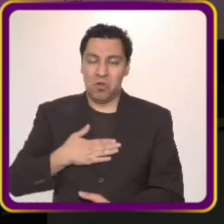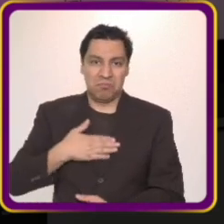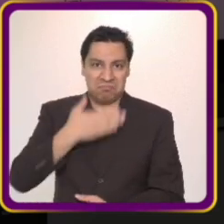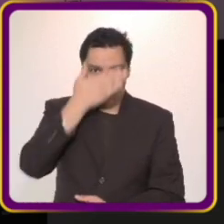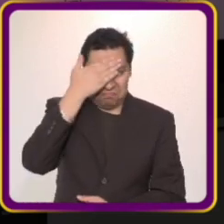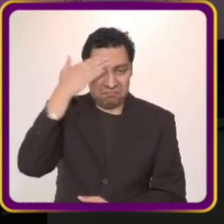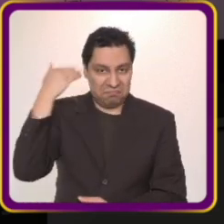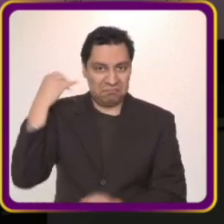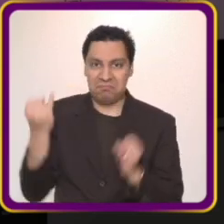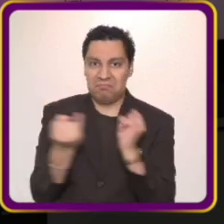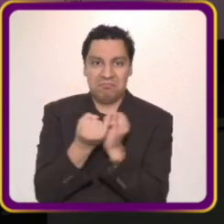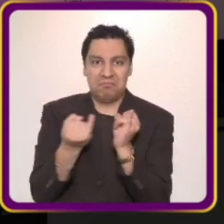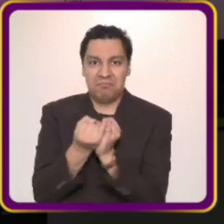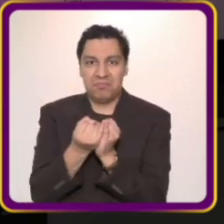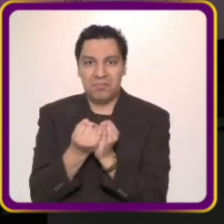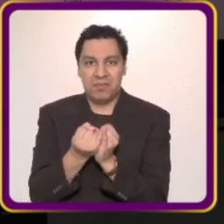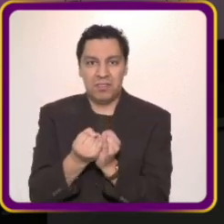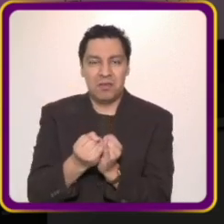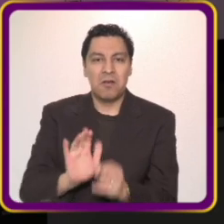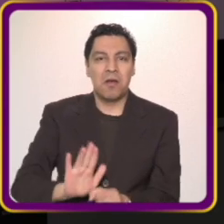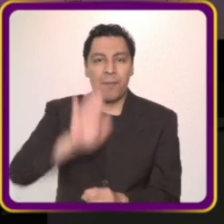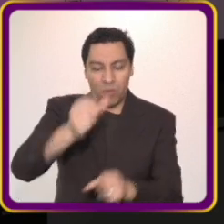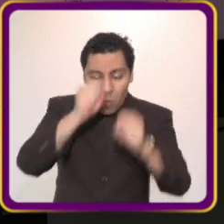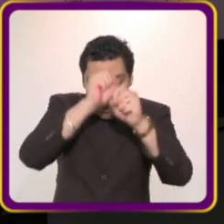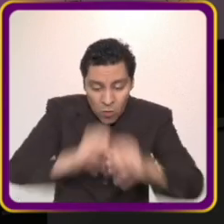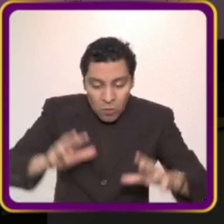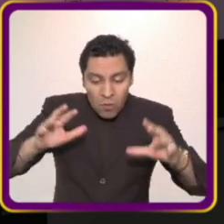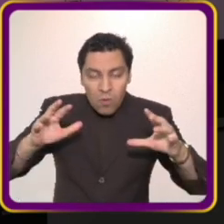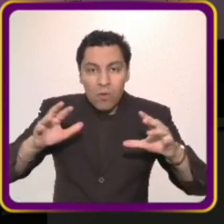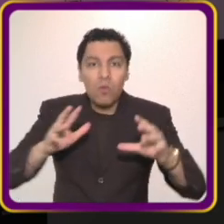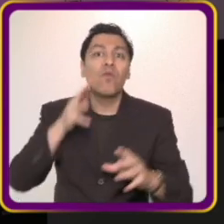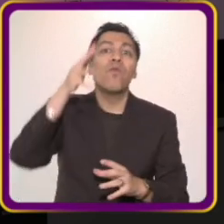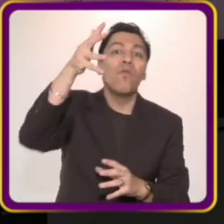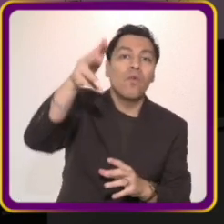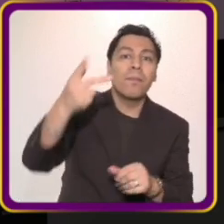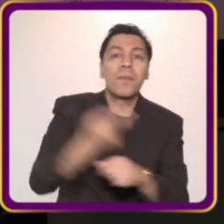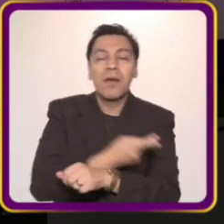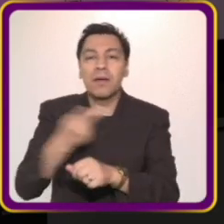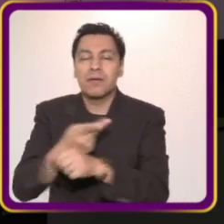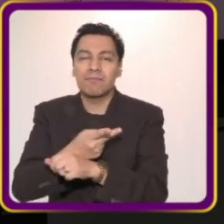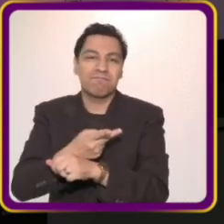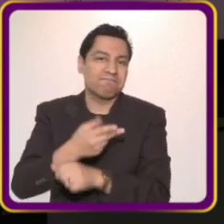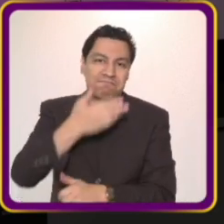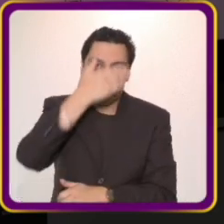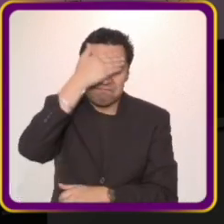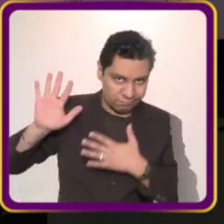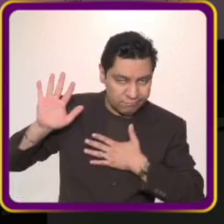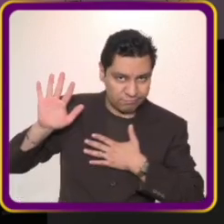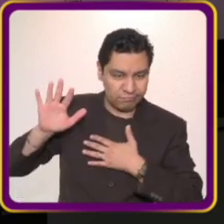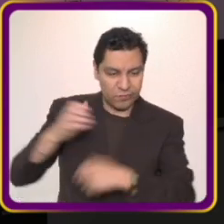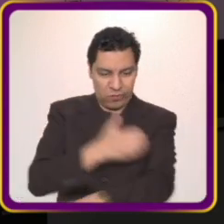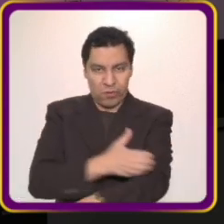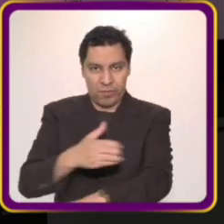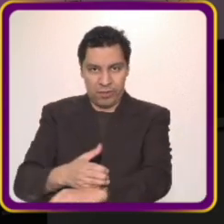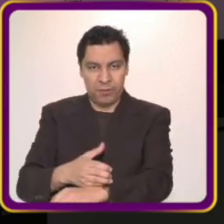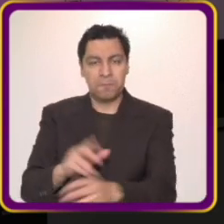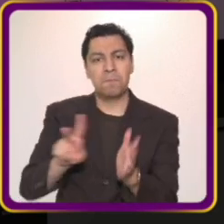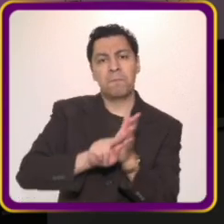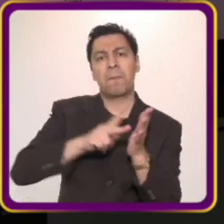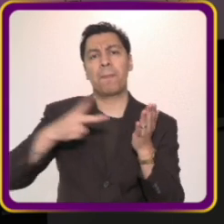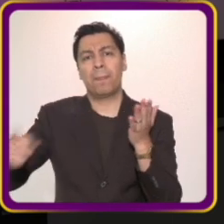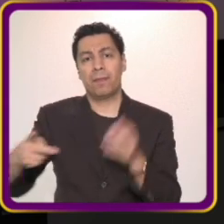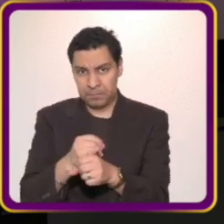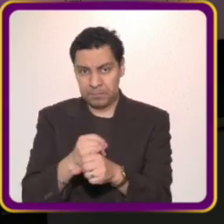lo sé. No tenemos una bola mágica para saber qué va a pasar con las intenciones de desaparecer este instituto. El periodismo de